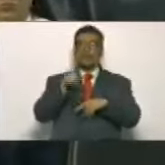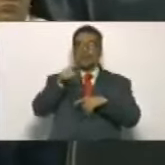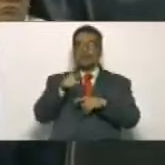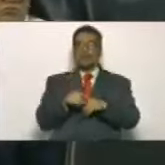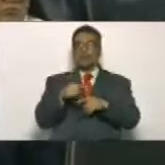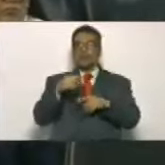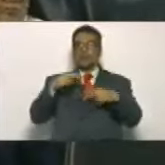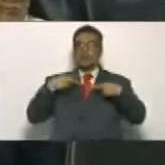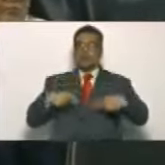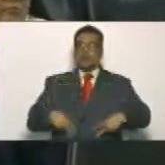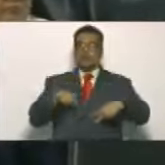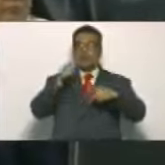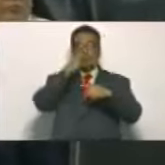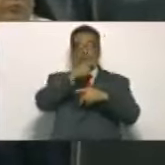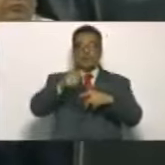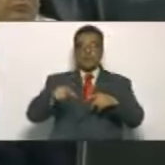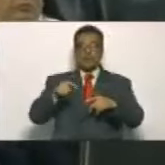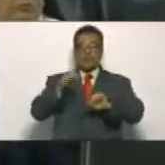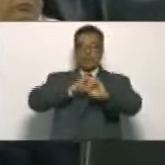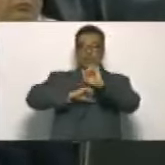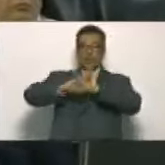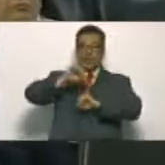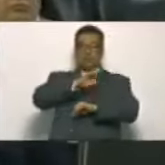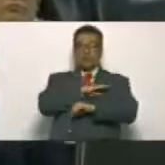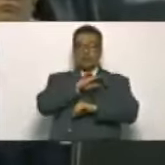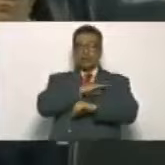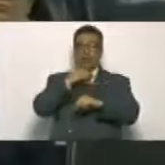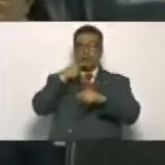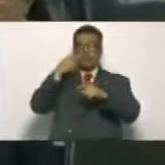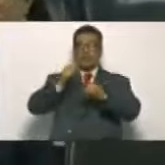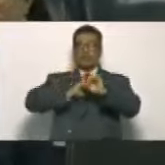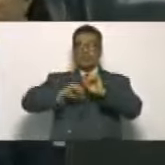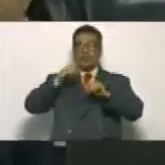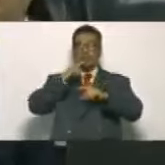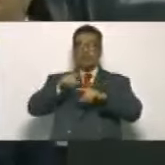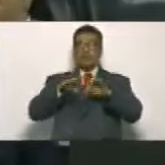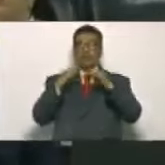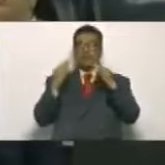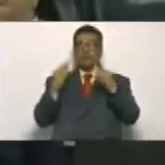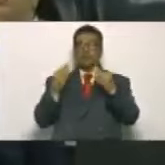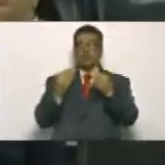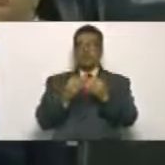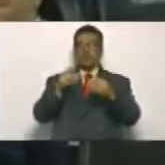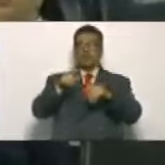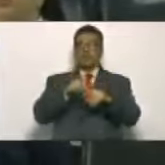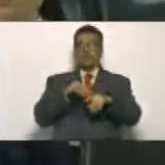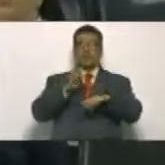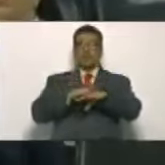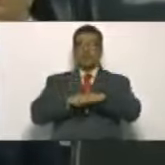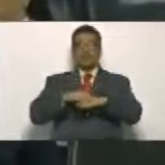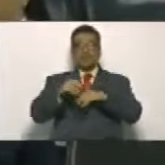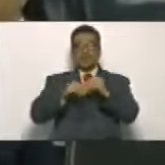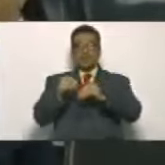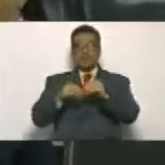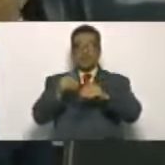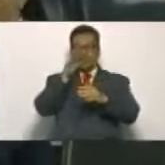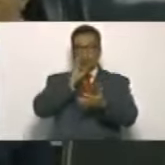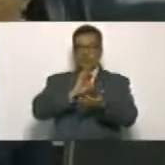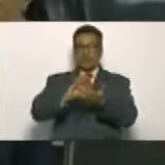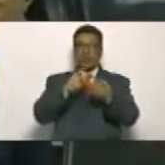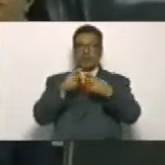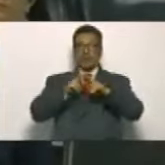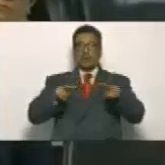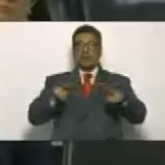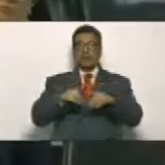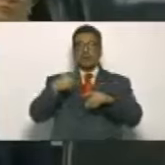contra la vida de esa población es rechazado por mí, es rechazado por esta fracción democrática que cree fielmente en la paz y